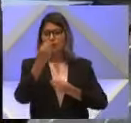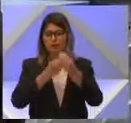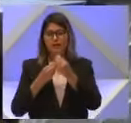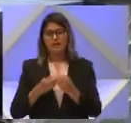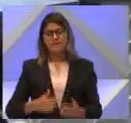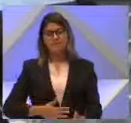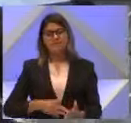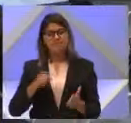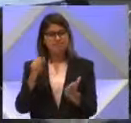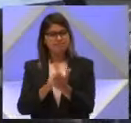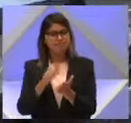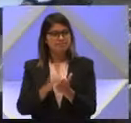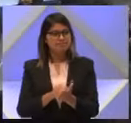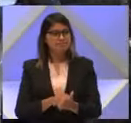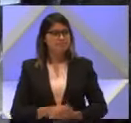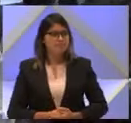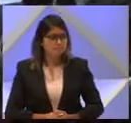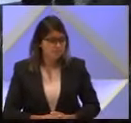todos